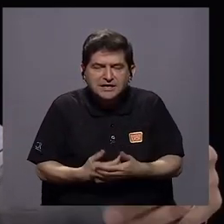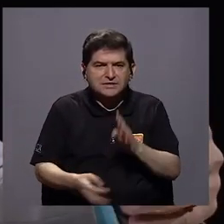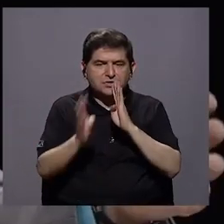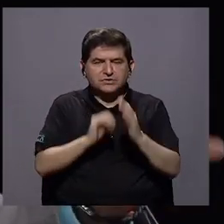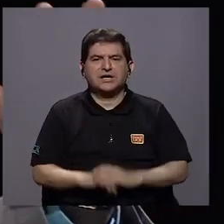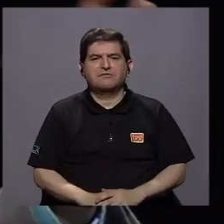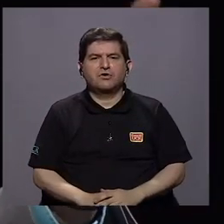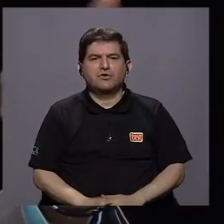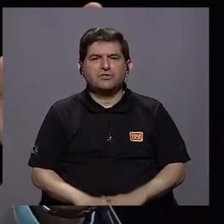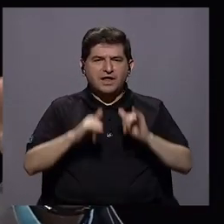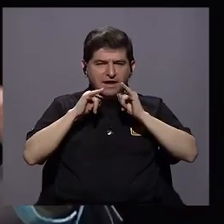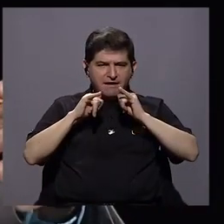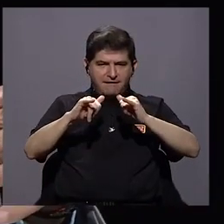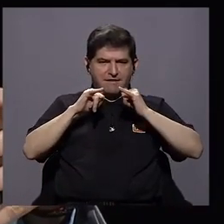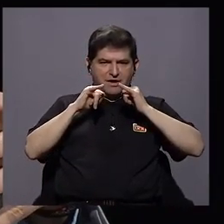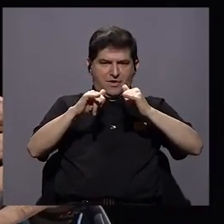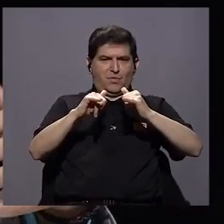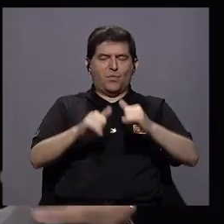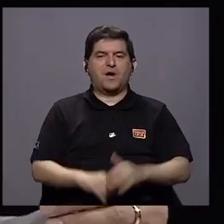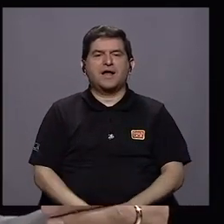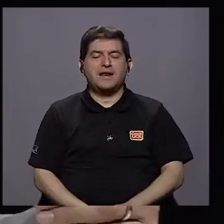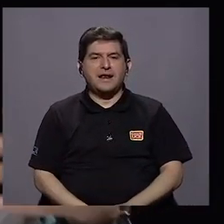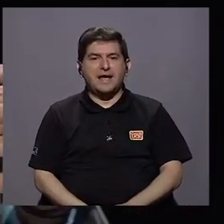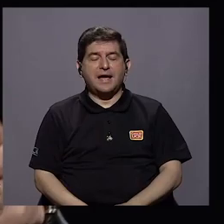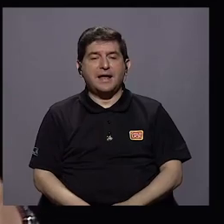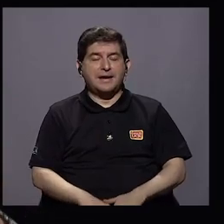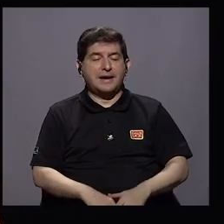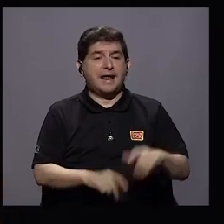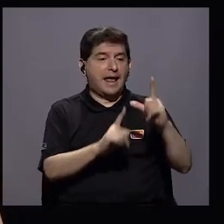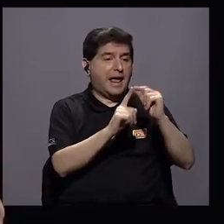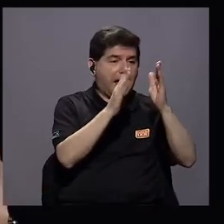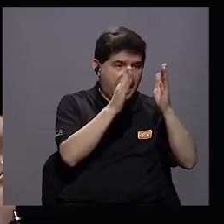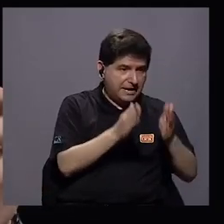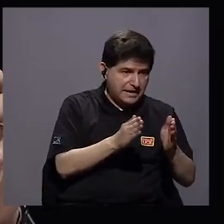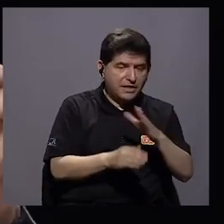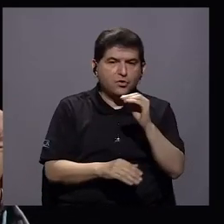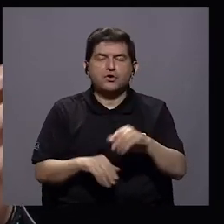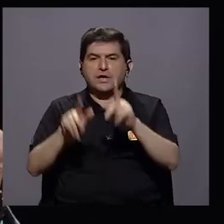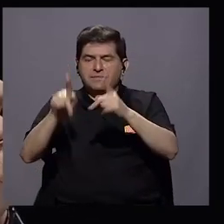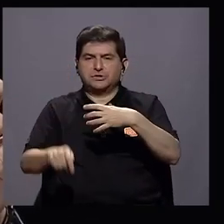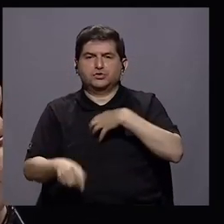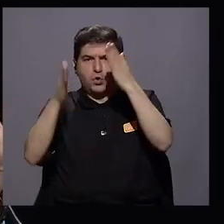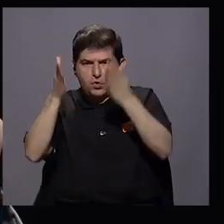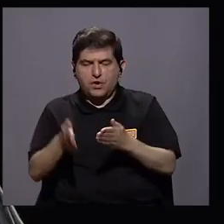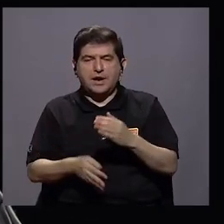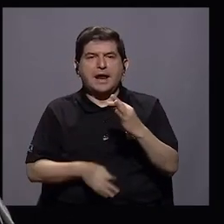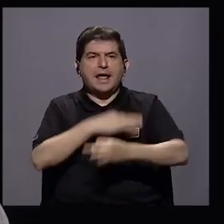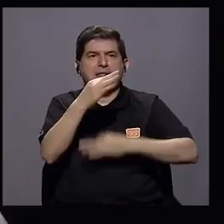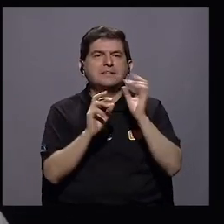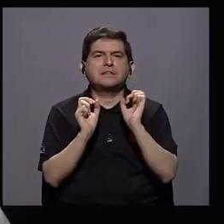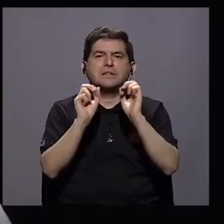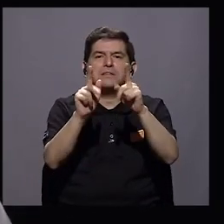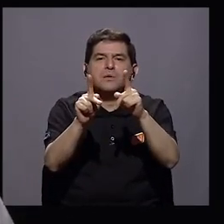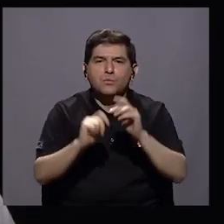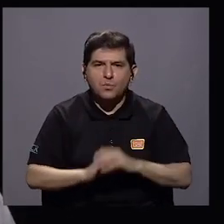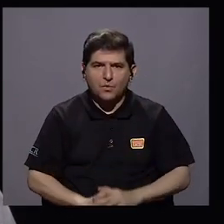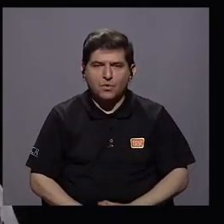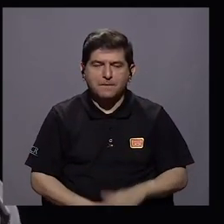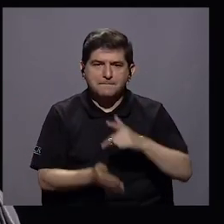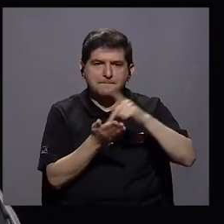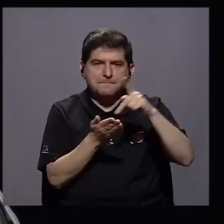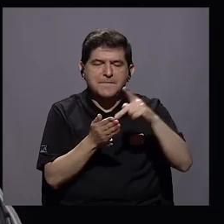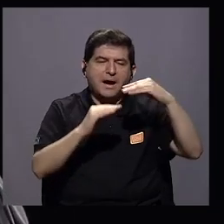de ecualizar entre inquilino y dueño de la propiedad algún tipo de posibilidad de que